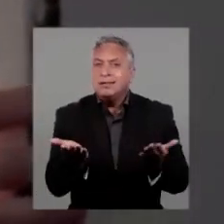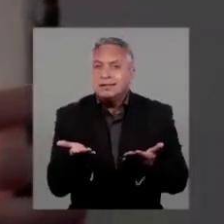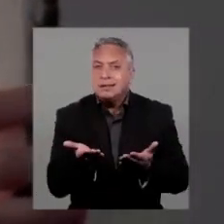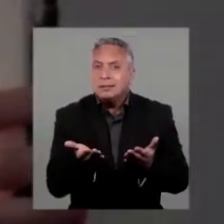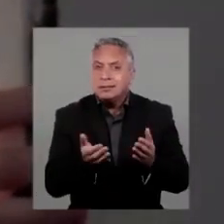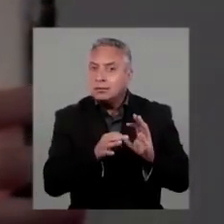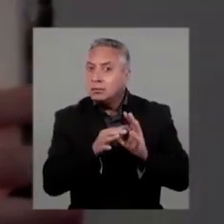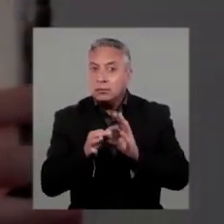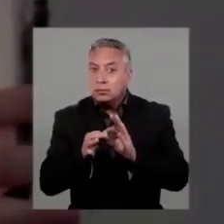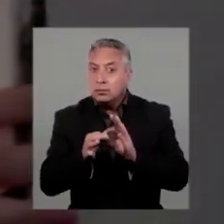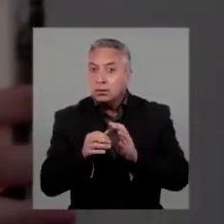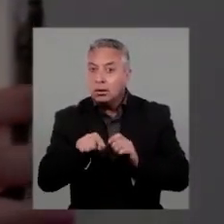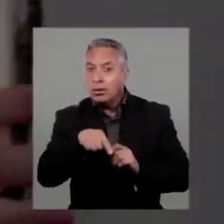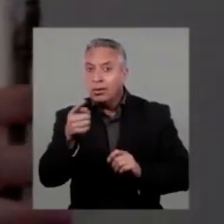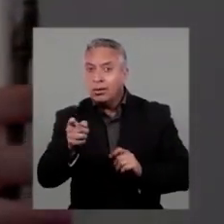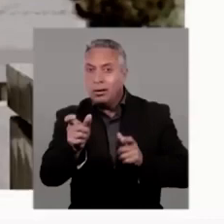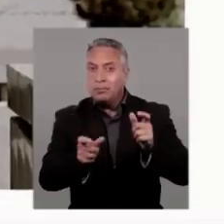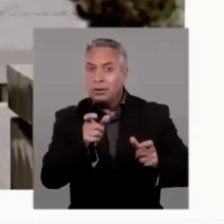¿Pero qué sucede con los demás?